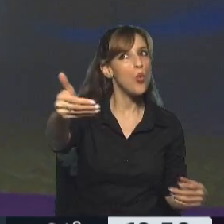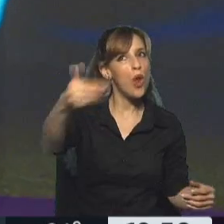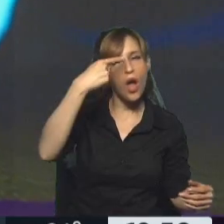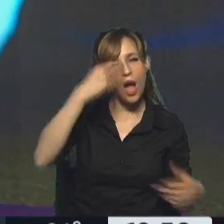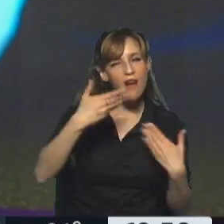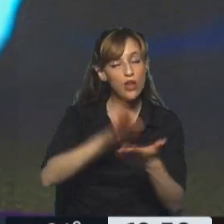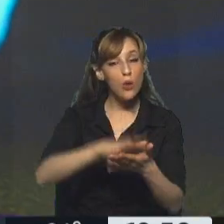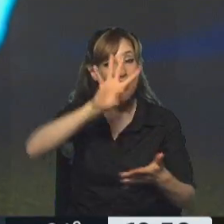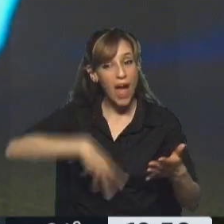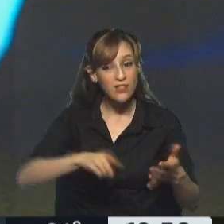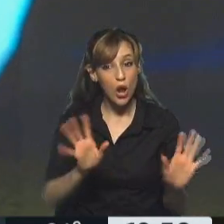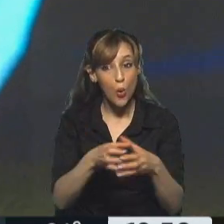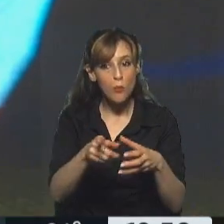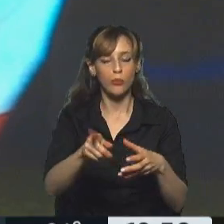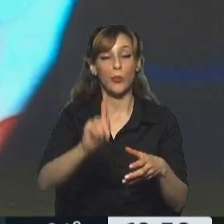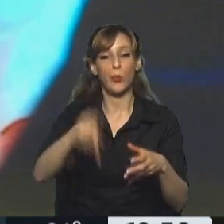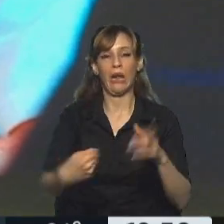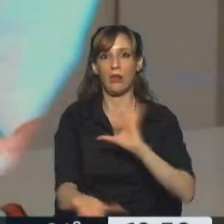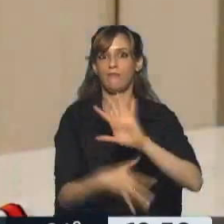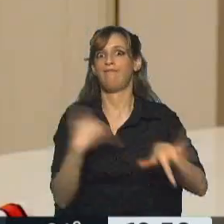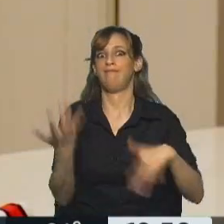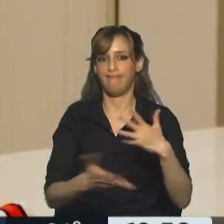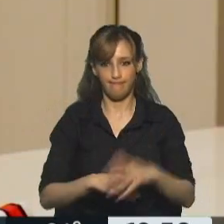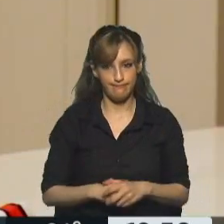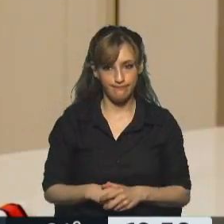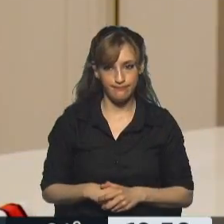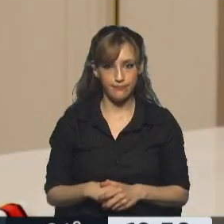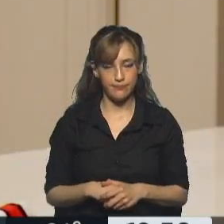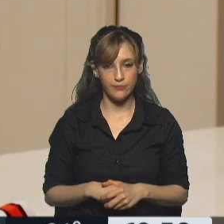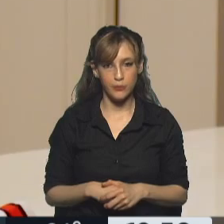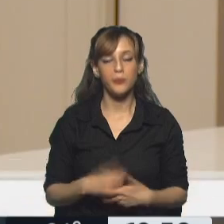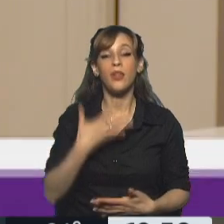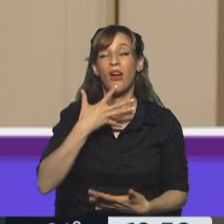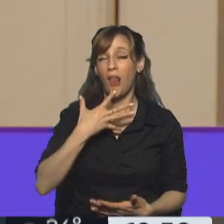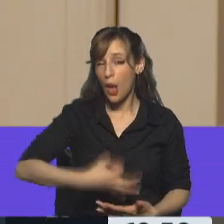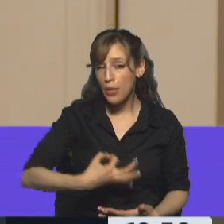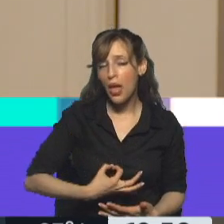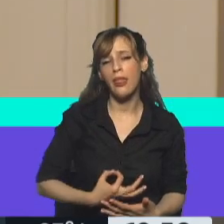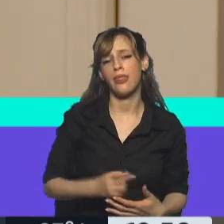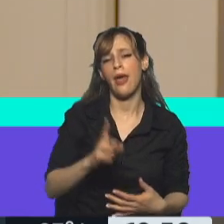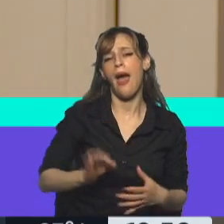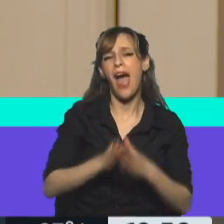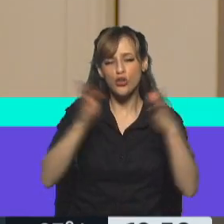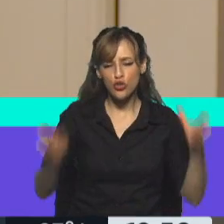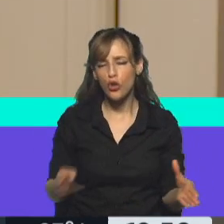palabra de Barcelona, obviamente generó mucho ruido. Fue un año increíble a nivel